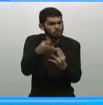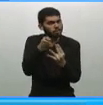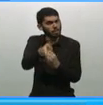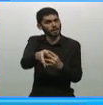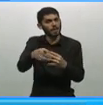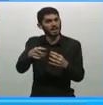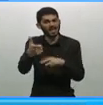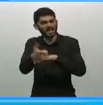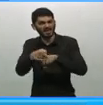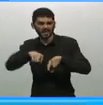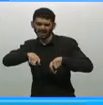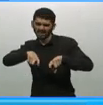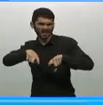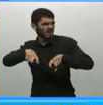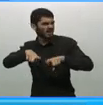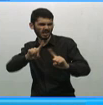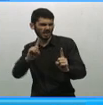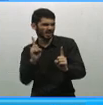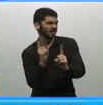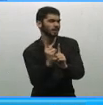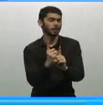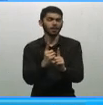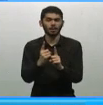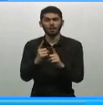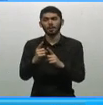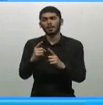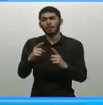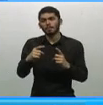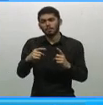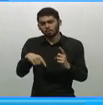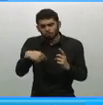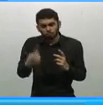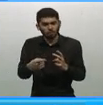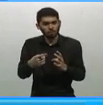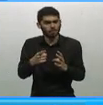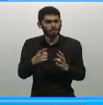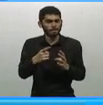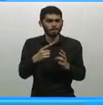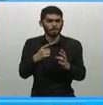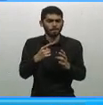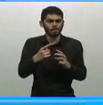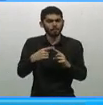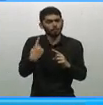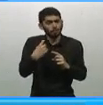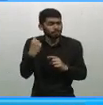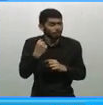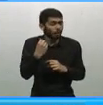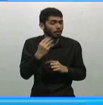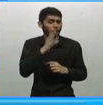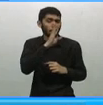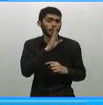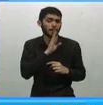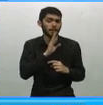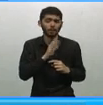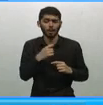delanteros generen el mano a mano ellos y después Obviamente que también la la paciencia muchas veces para tratar de de abrir los equipos